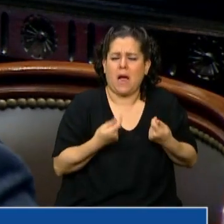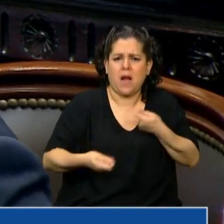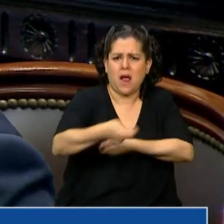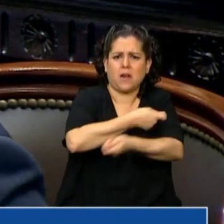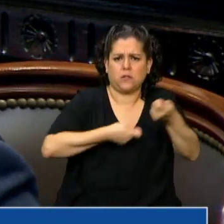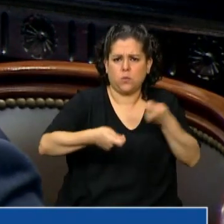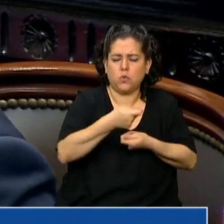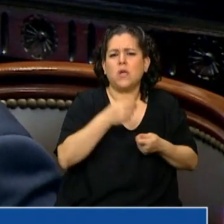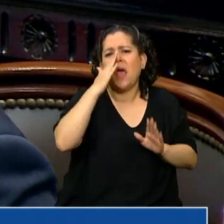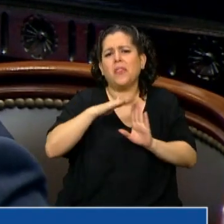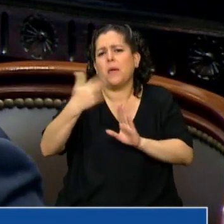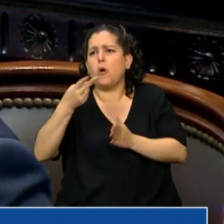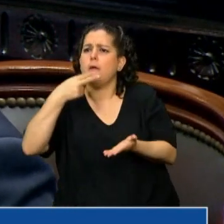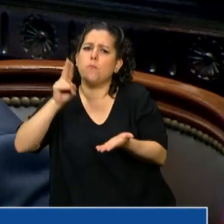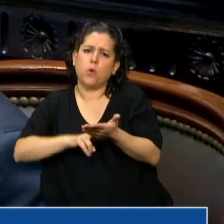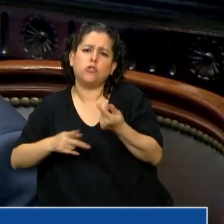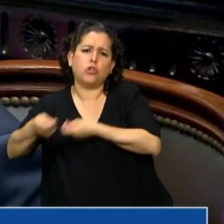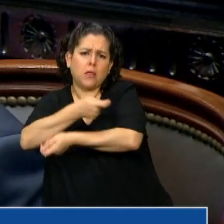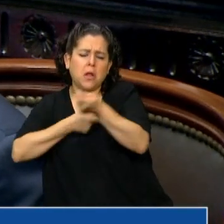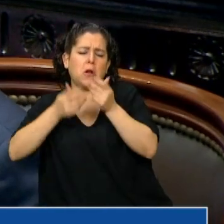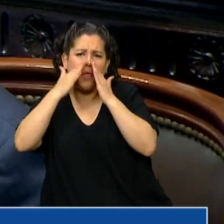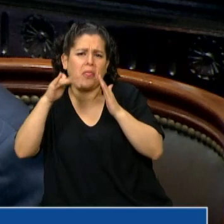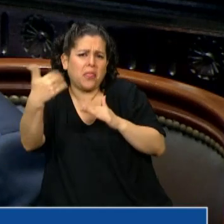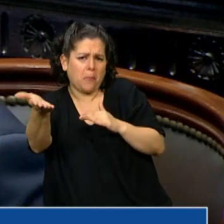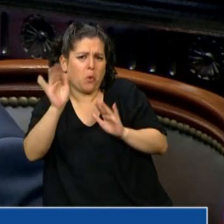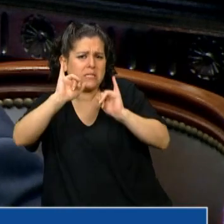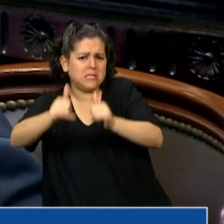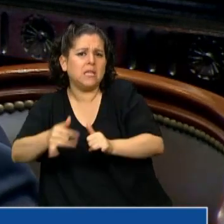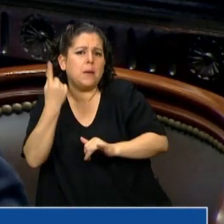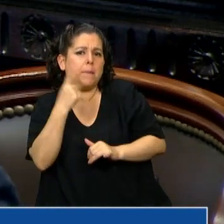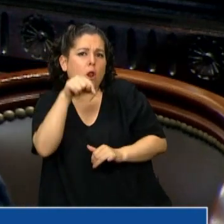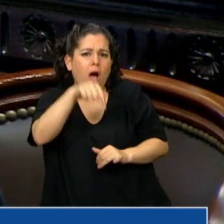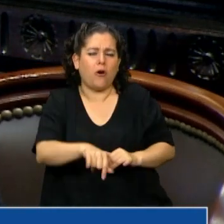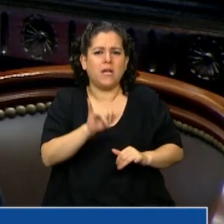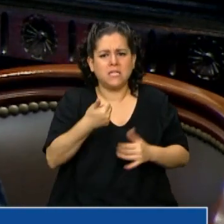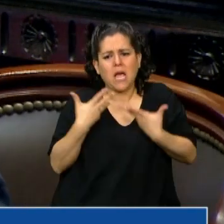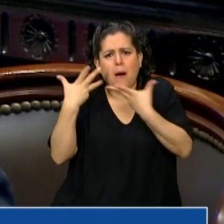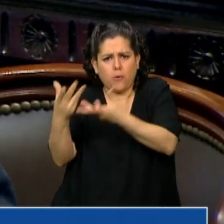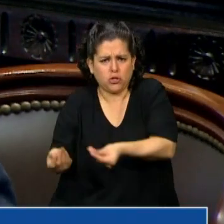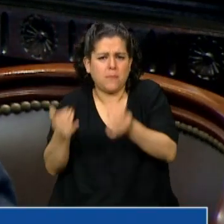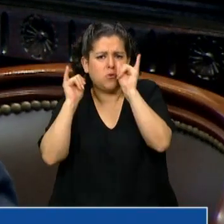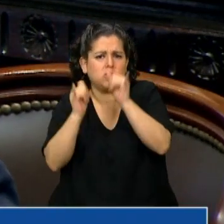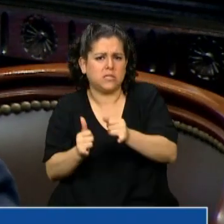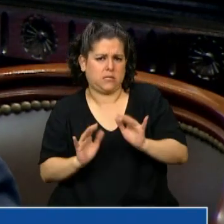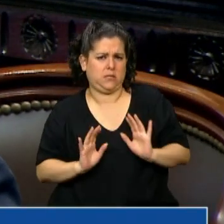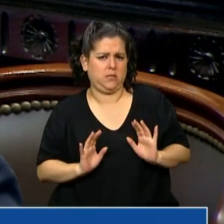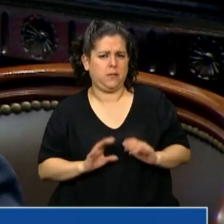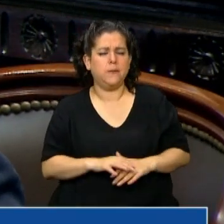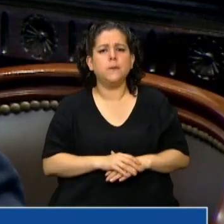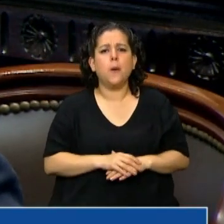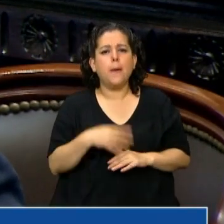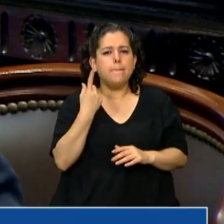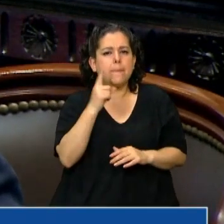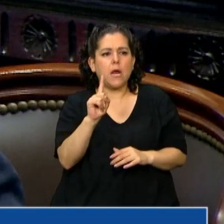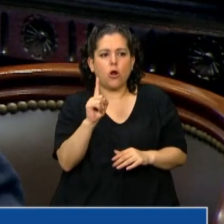Discutamos después la reforma tributaria integral y demás. Hagámoslo ahora, sin ninguna duda, acompañamos eso. Pero